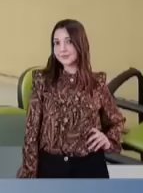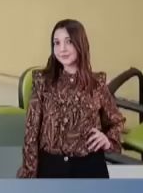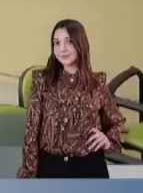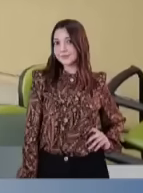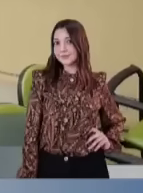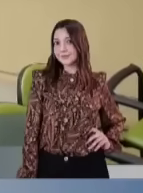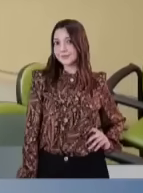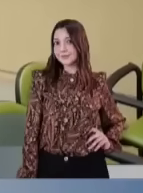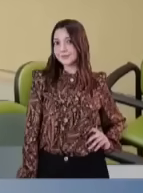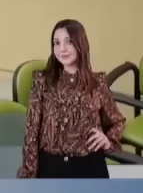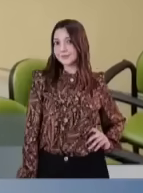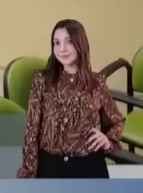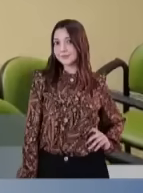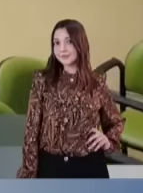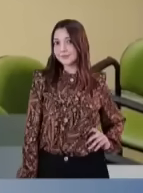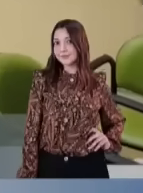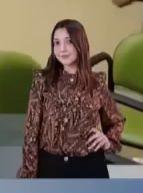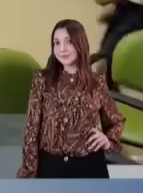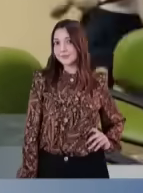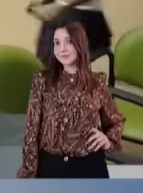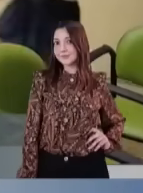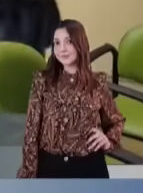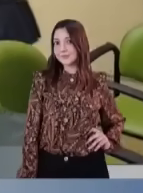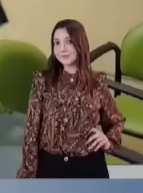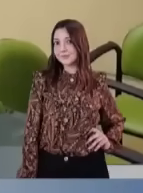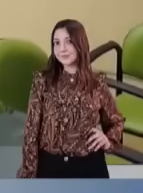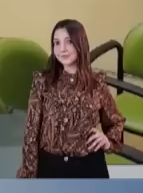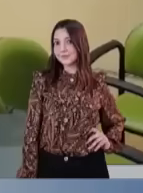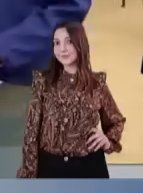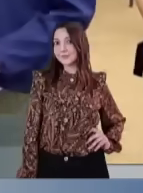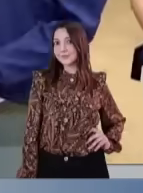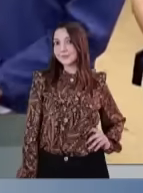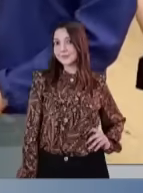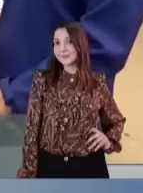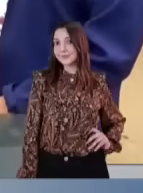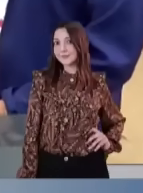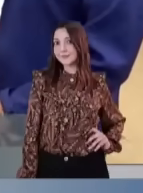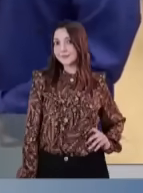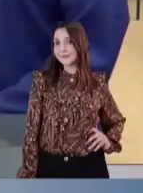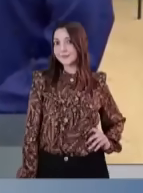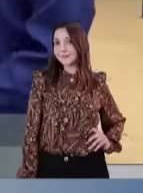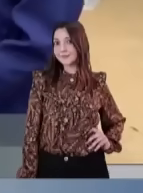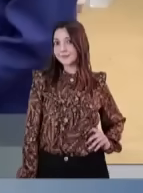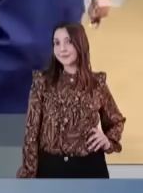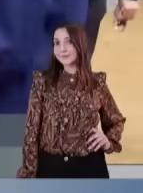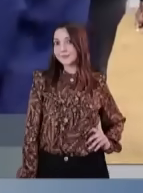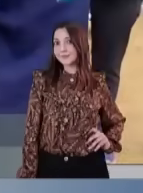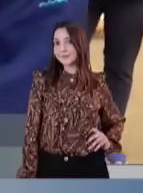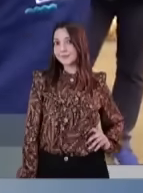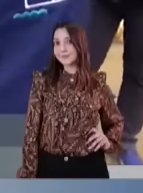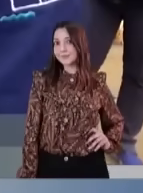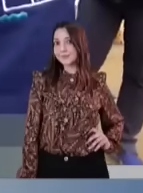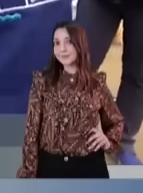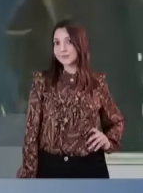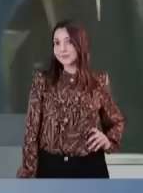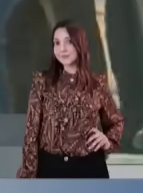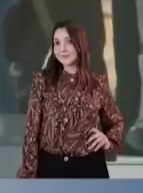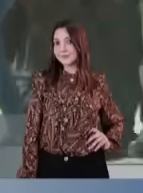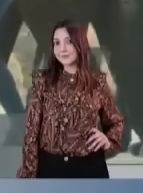o es que el presidente Gabriel Boric ha resuelto depurar como lo pidieron hace algunos